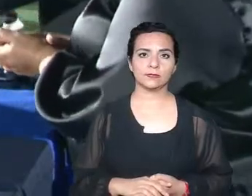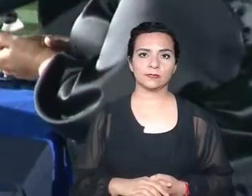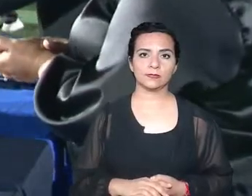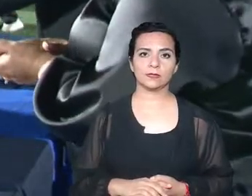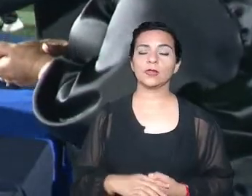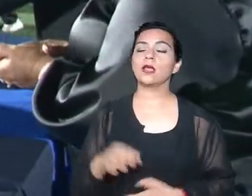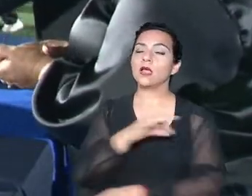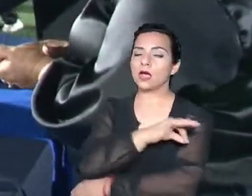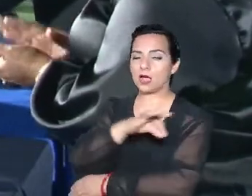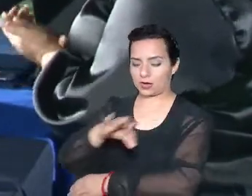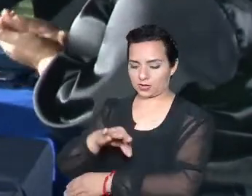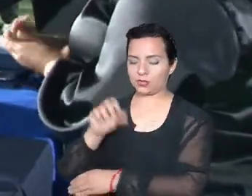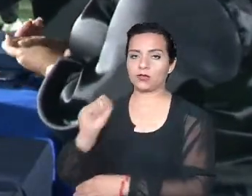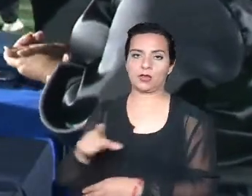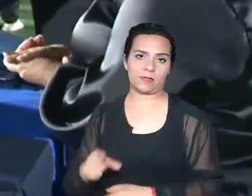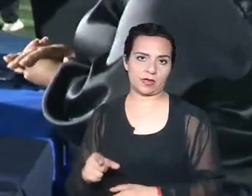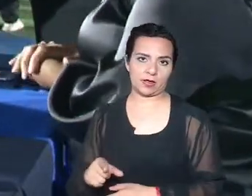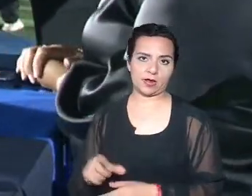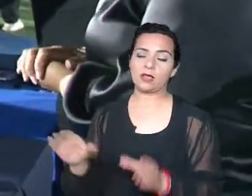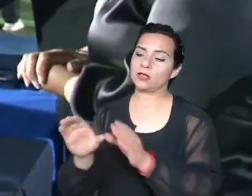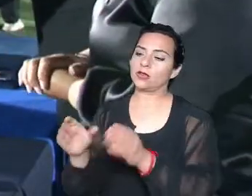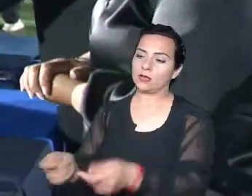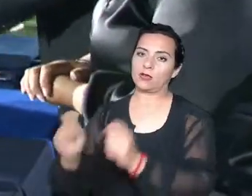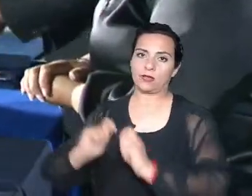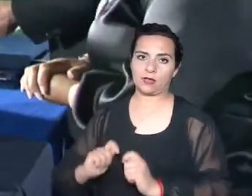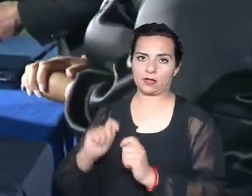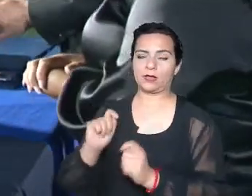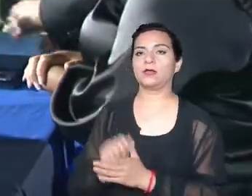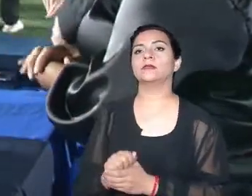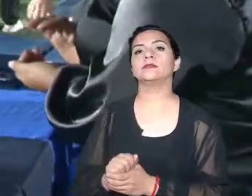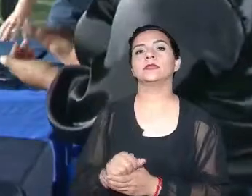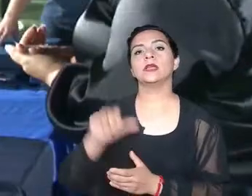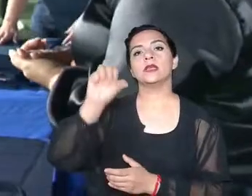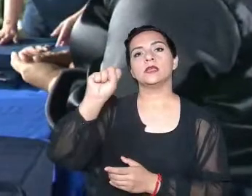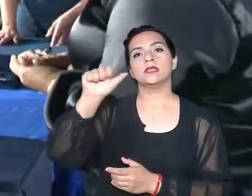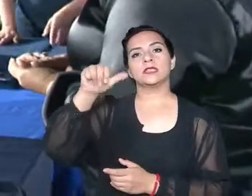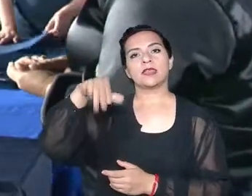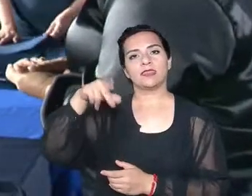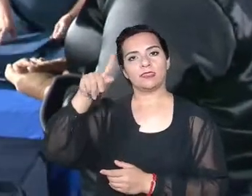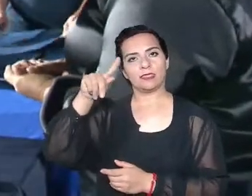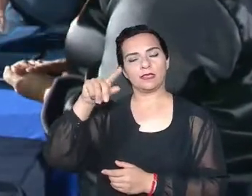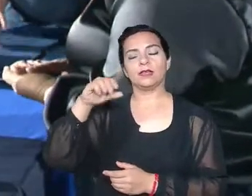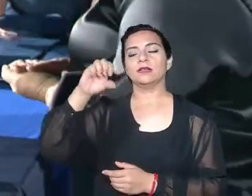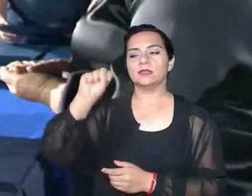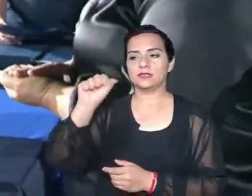De arquitectura, recibe su reconocimiento María Fernanda Cruz Santa Cruz.